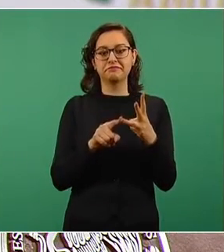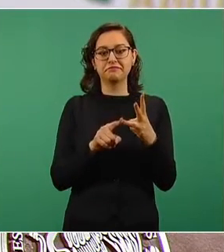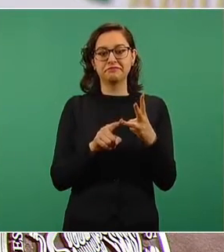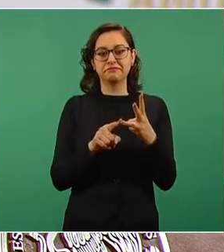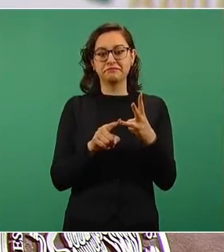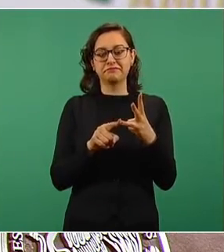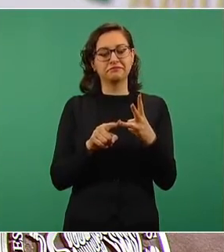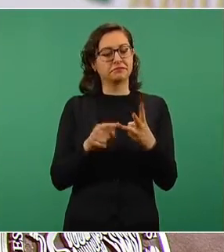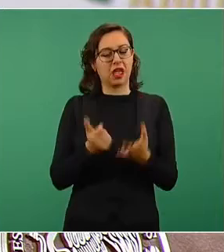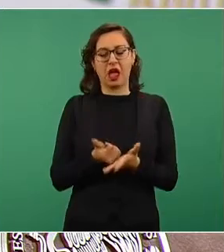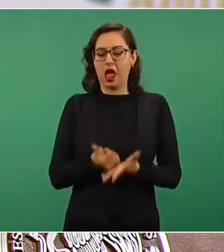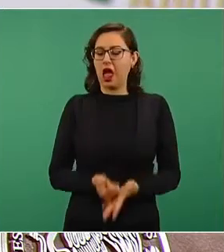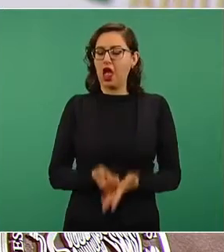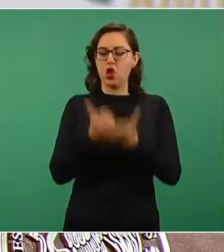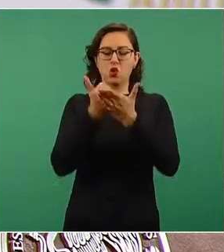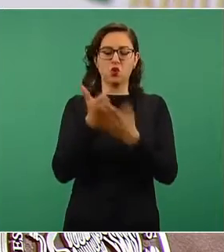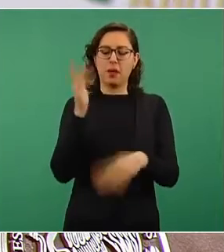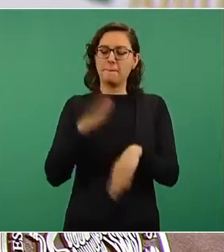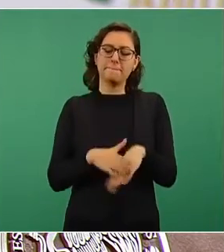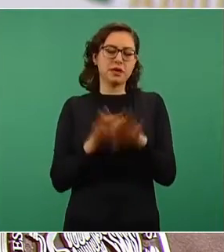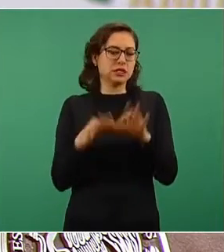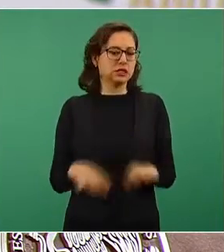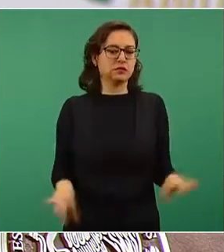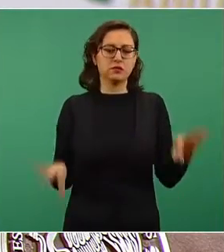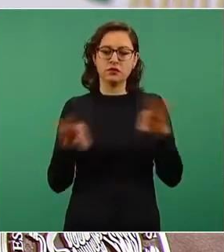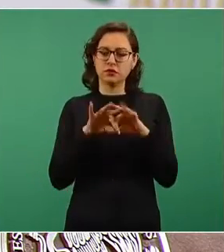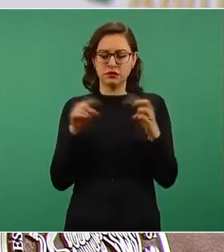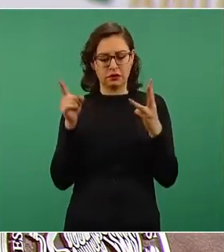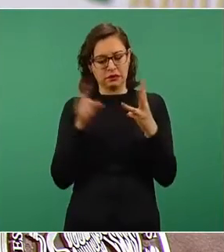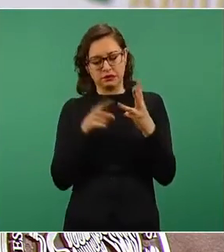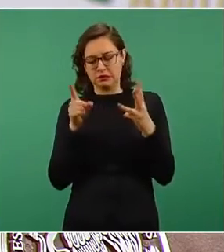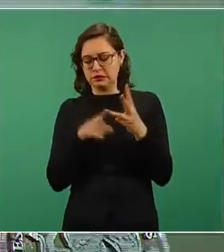que fue lo más importante de todo: